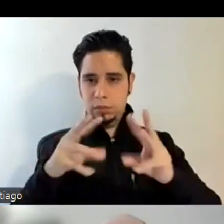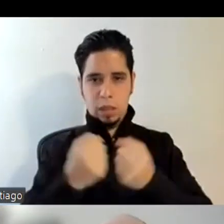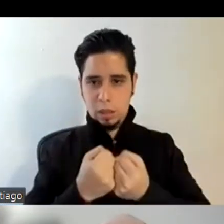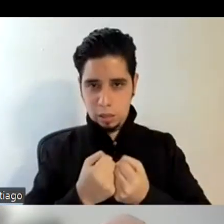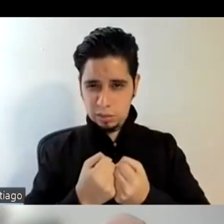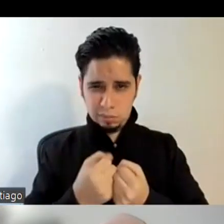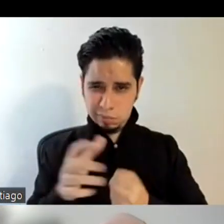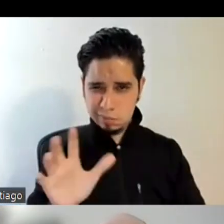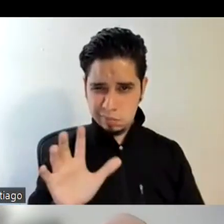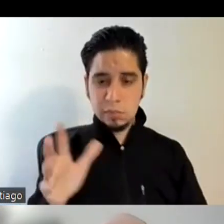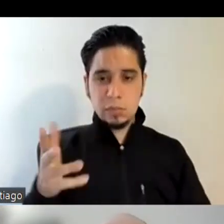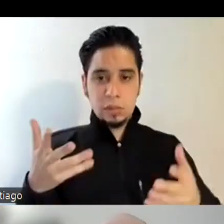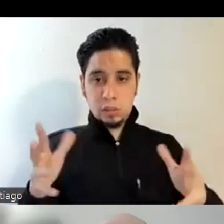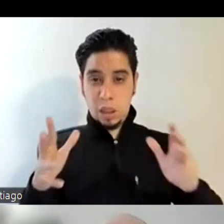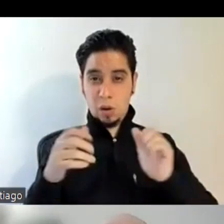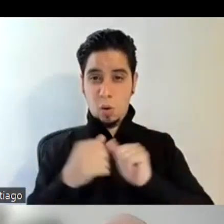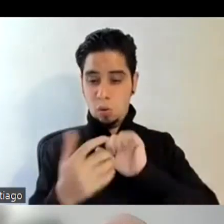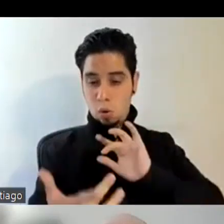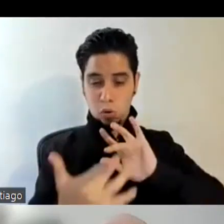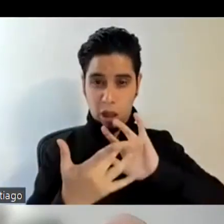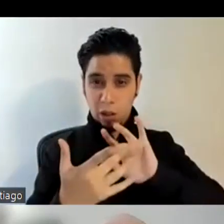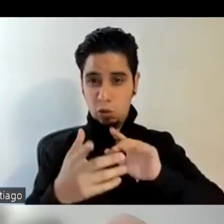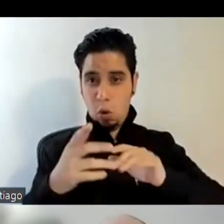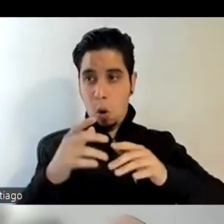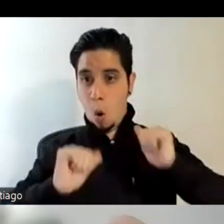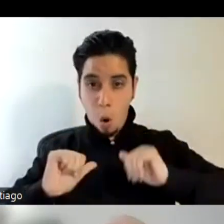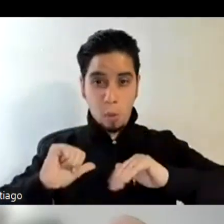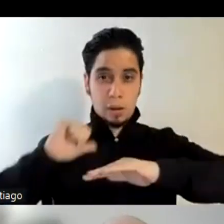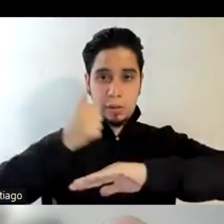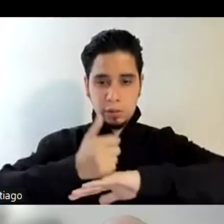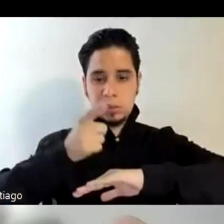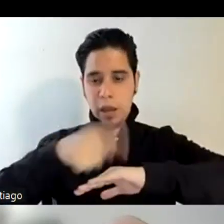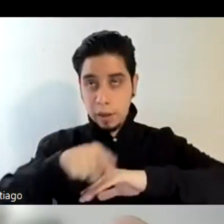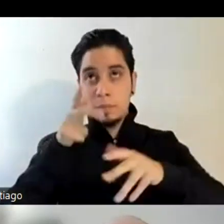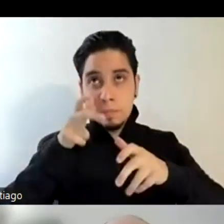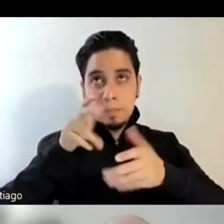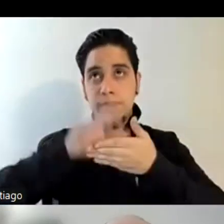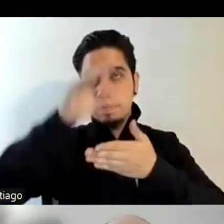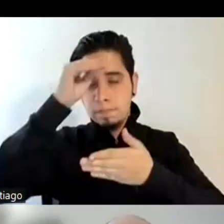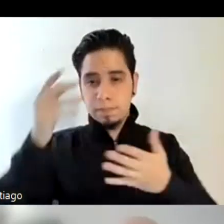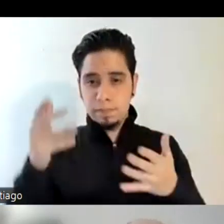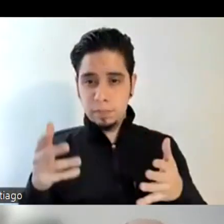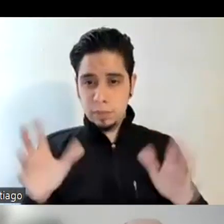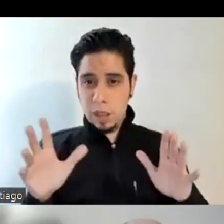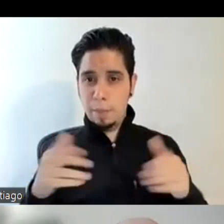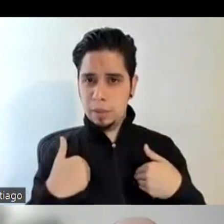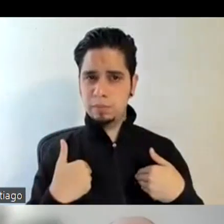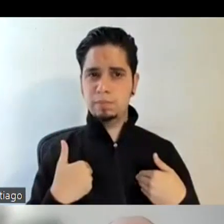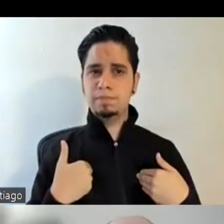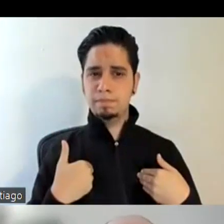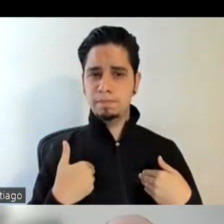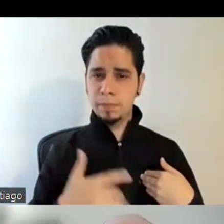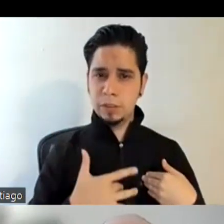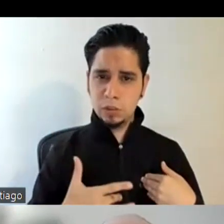los jóvenes. Ya con el contacto con el arte se transforma. Y eso a mí me resulta fuerte,